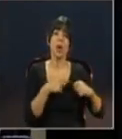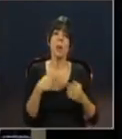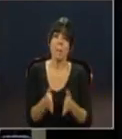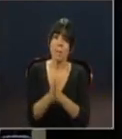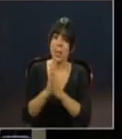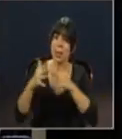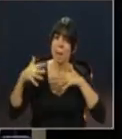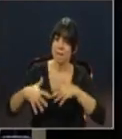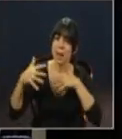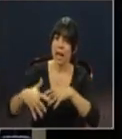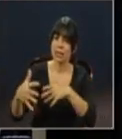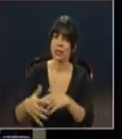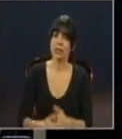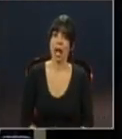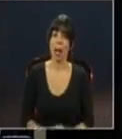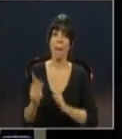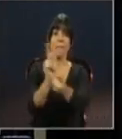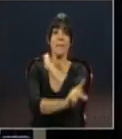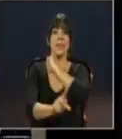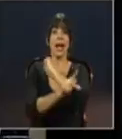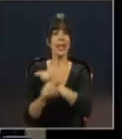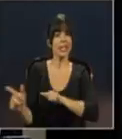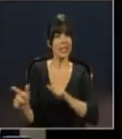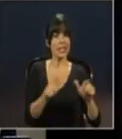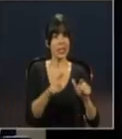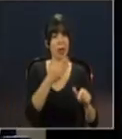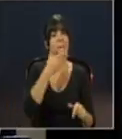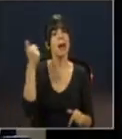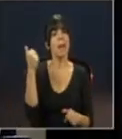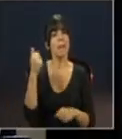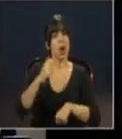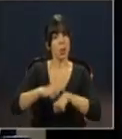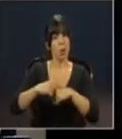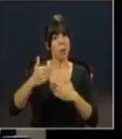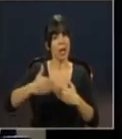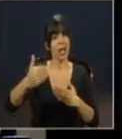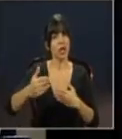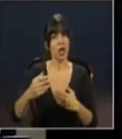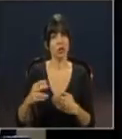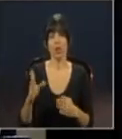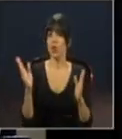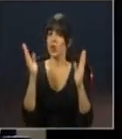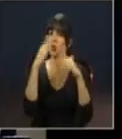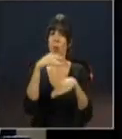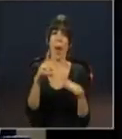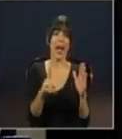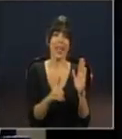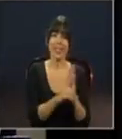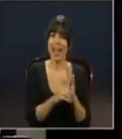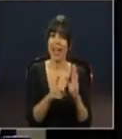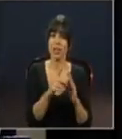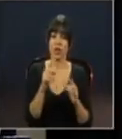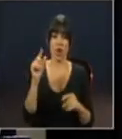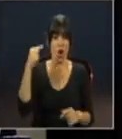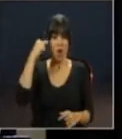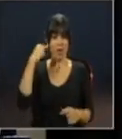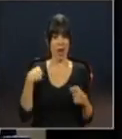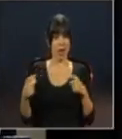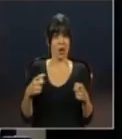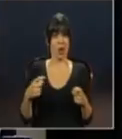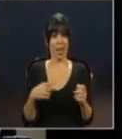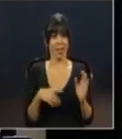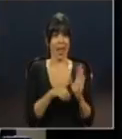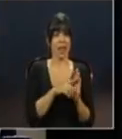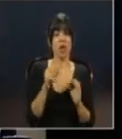marcha. El país está listo para mejores horas y no tenemos derecho, ni quienes gobernamos, ni